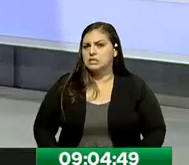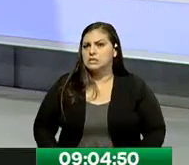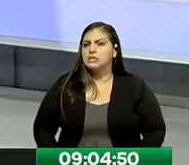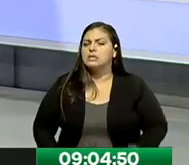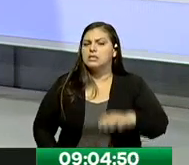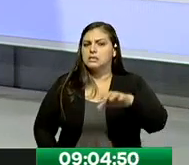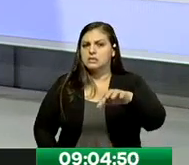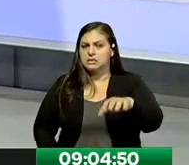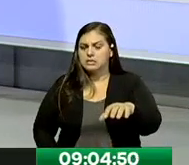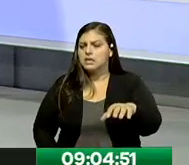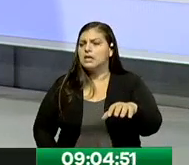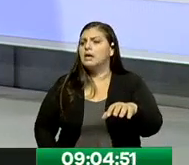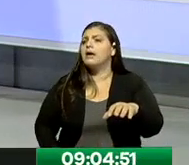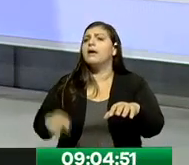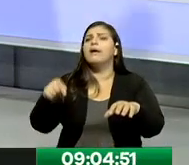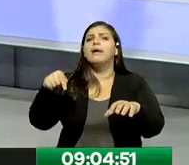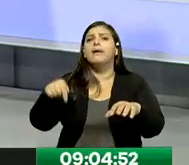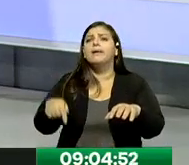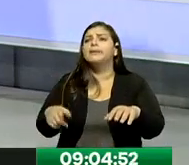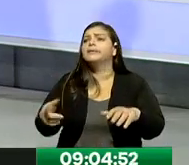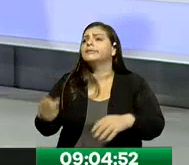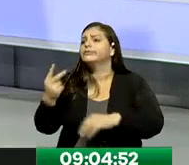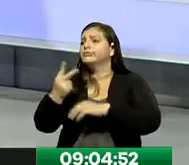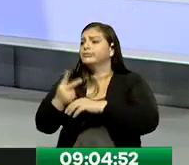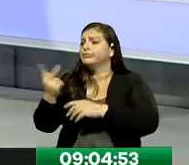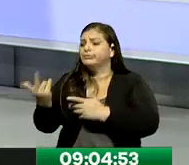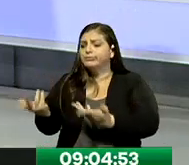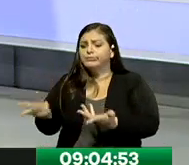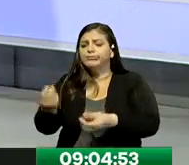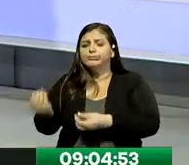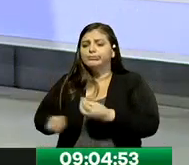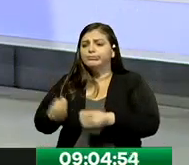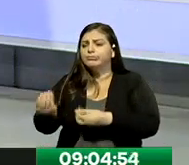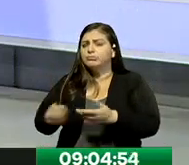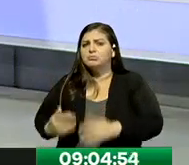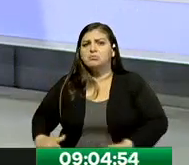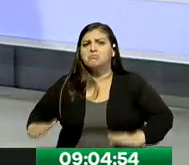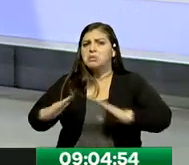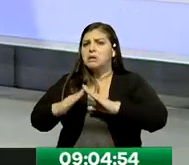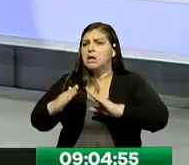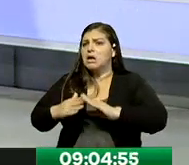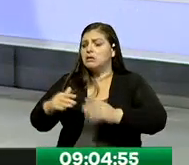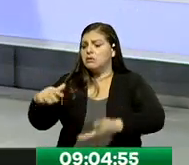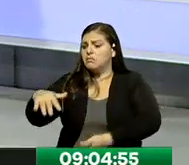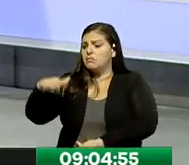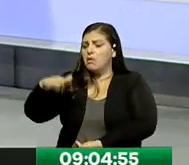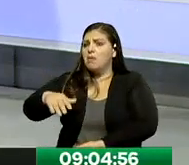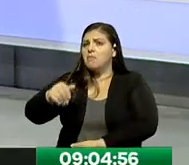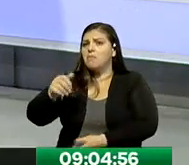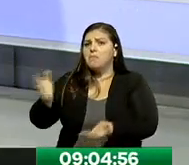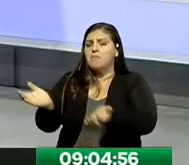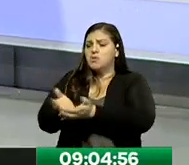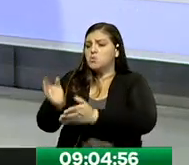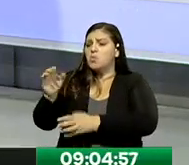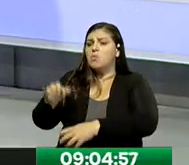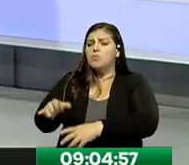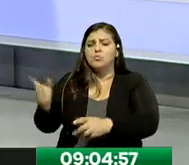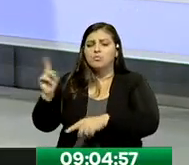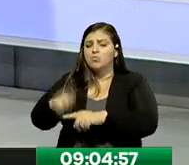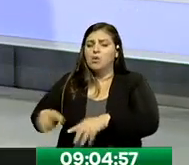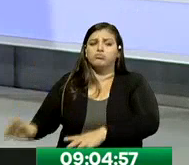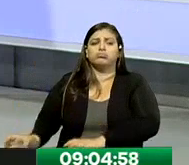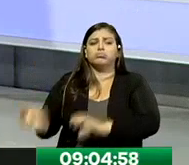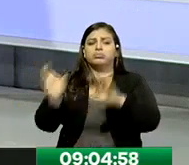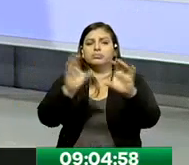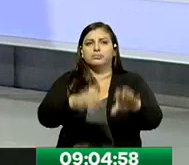allá. Ah, ya, eso es otra. Bueno, igual. Es igual, más allá. Es cuestión pero de cultura. Pero lo que ya conversó Carlita con nosotros. Entonces es cuestión de